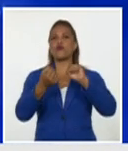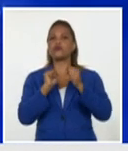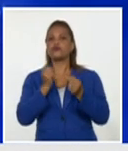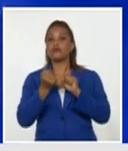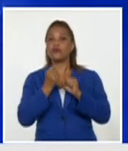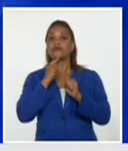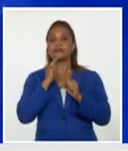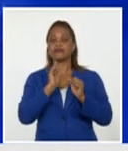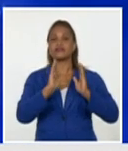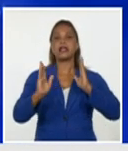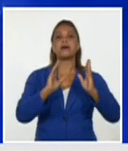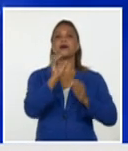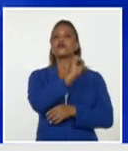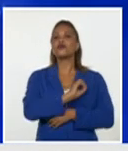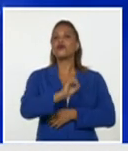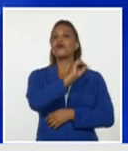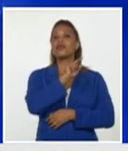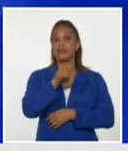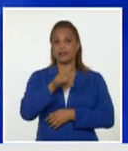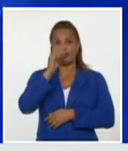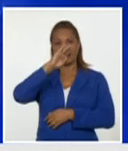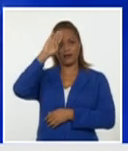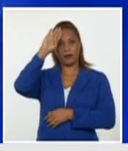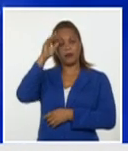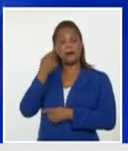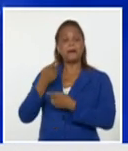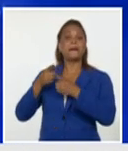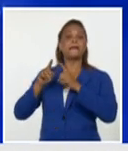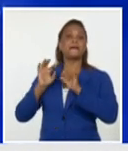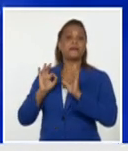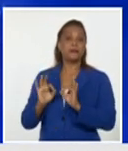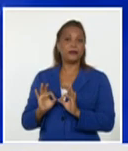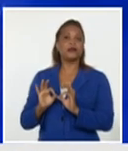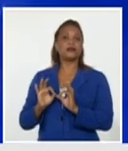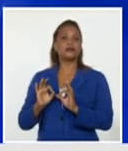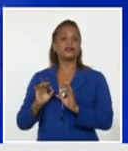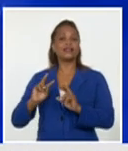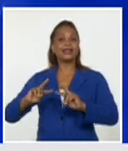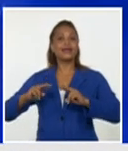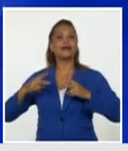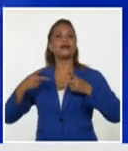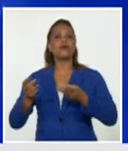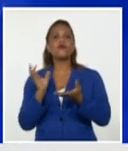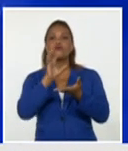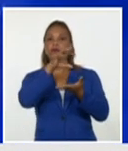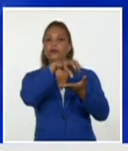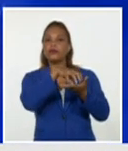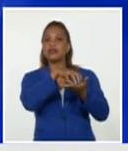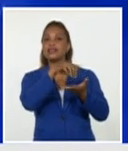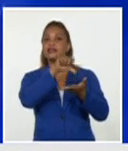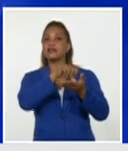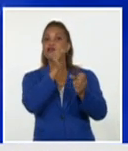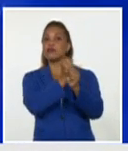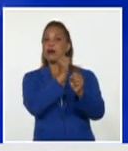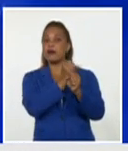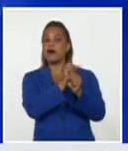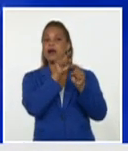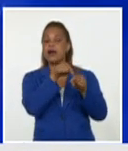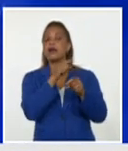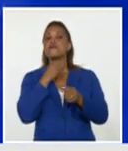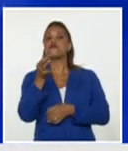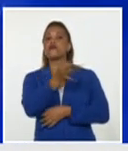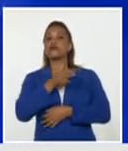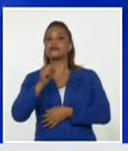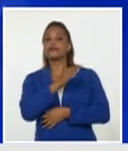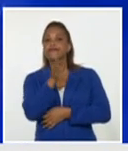parte oriental de nuestro país. Sin embargo, un nuevo evento institucional en Baracoa ha despertado la preocupación,